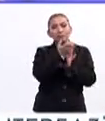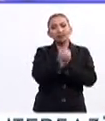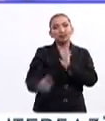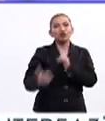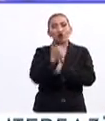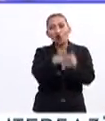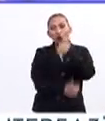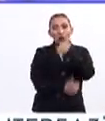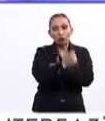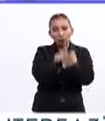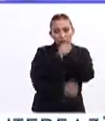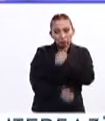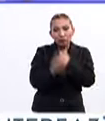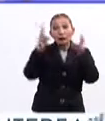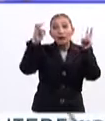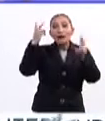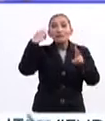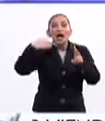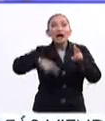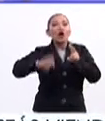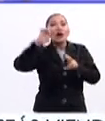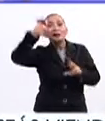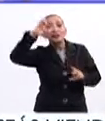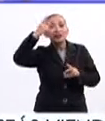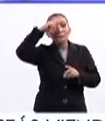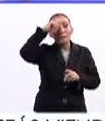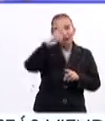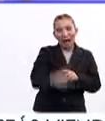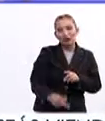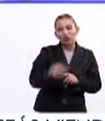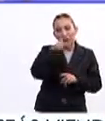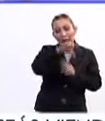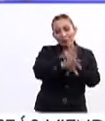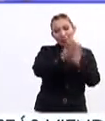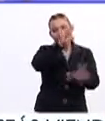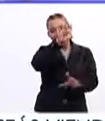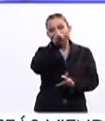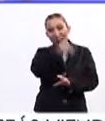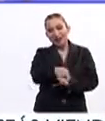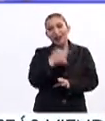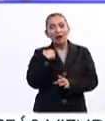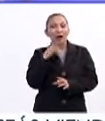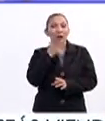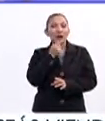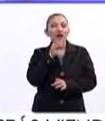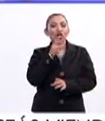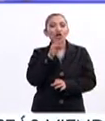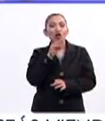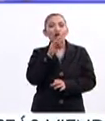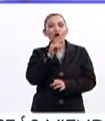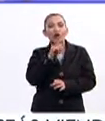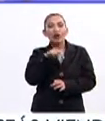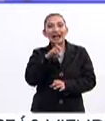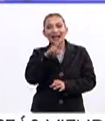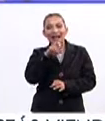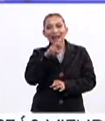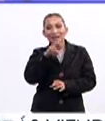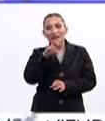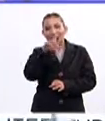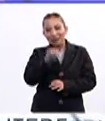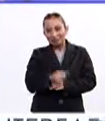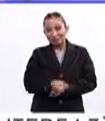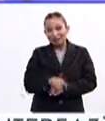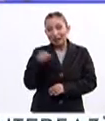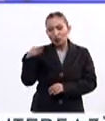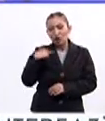famosísimo concurso del viajero espacial mexicano, de donde salió nuestro astronauta Rodolfo Neri Vela, y que